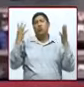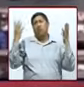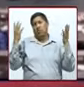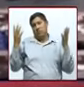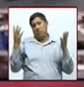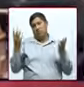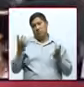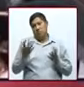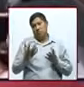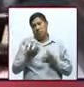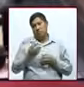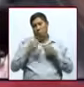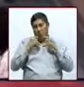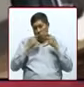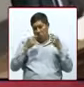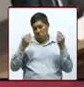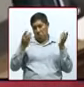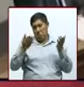políticos.